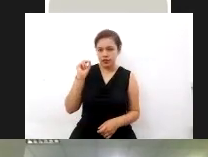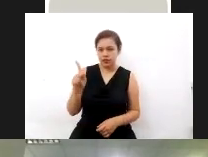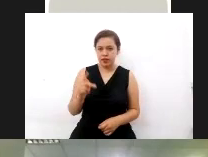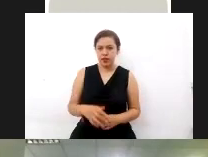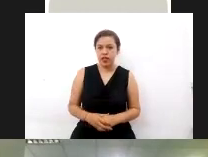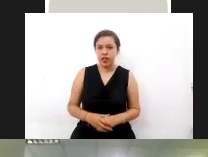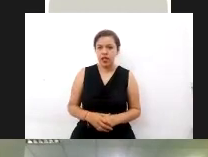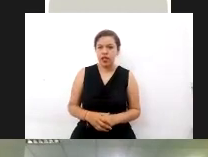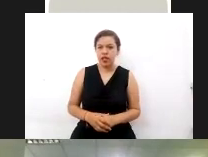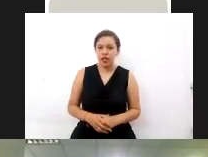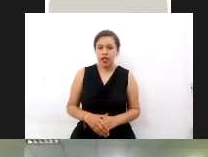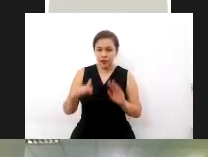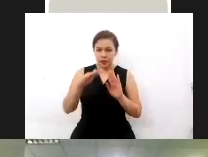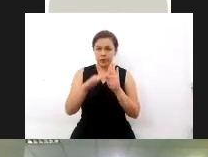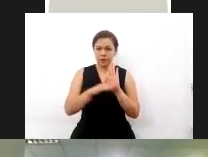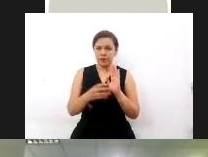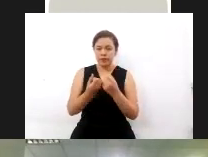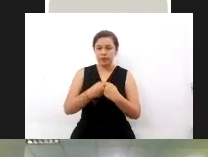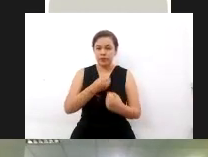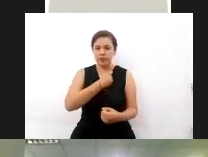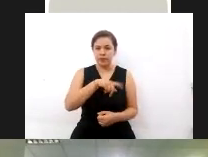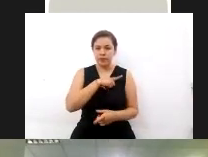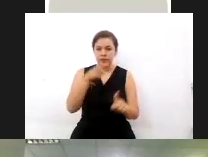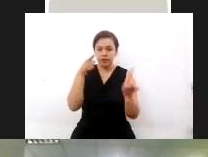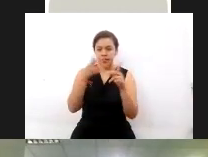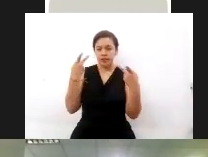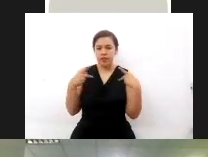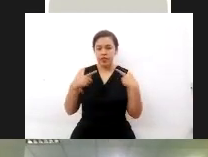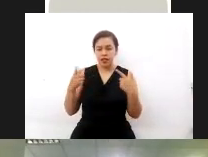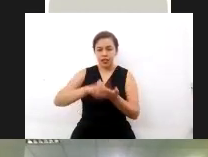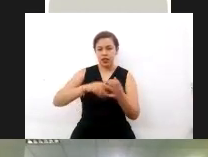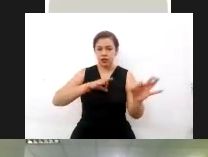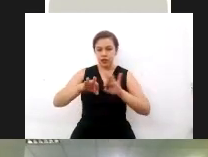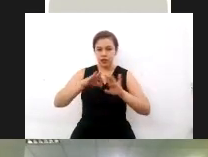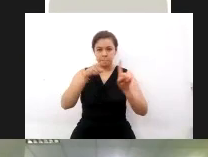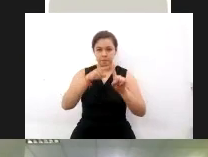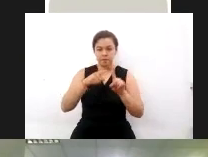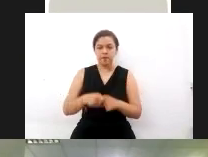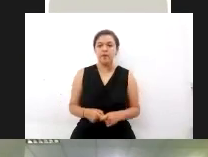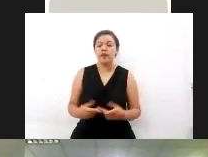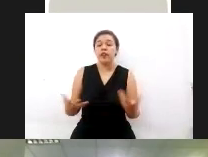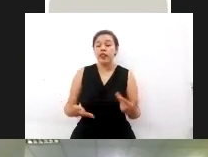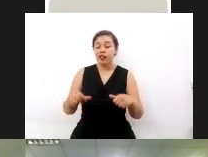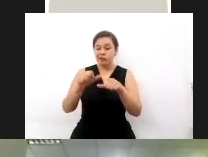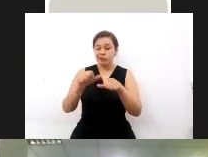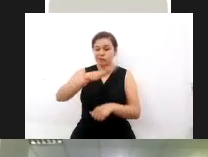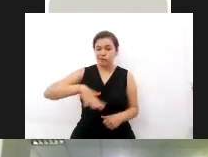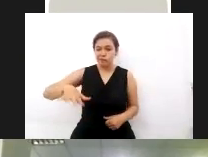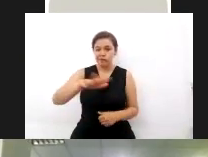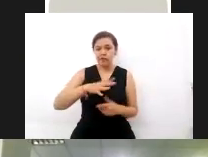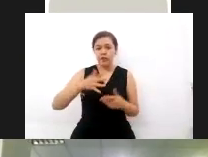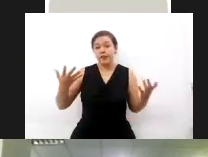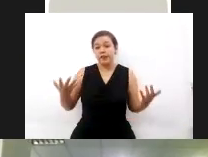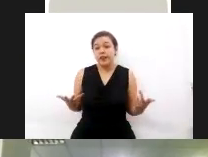medidas sanitarias específicas para el personal es un área que al final es